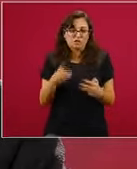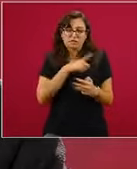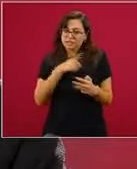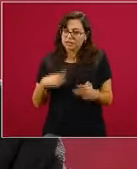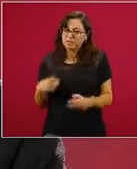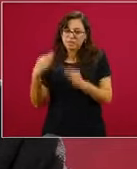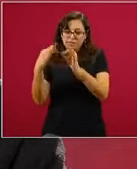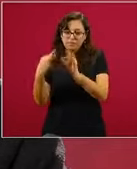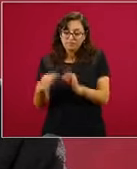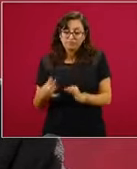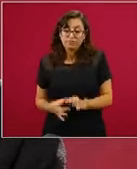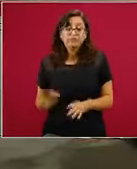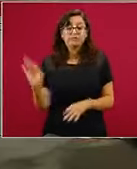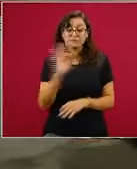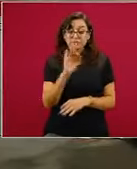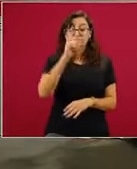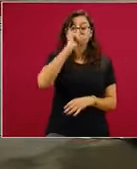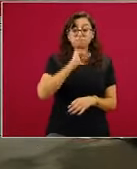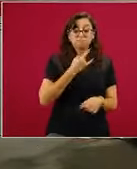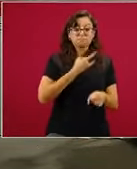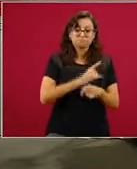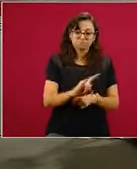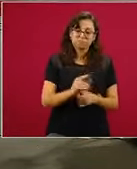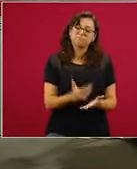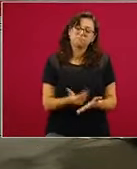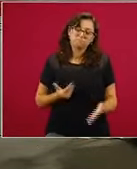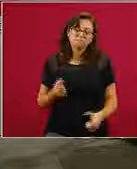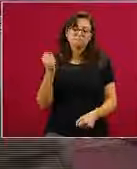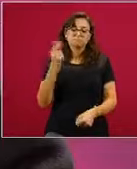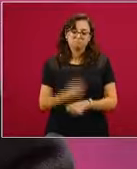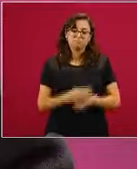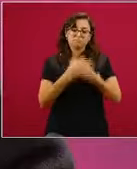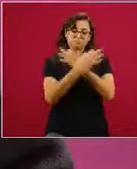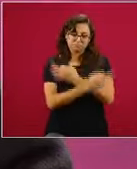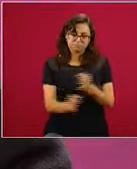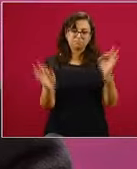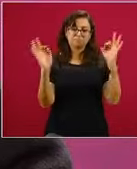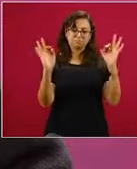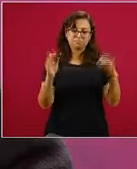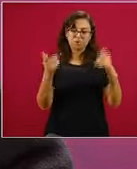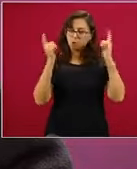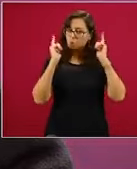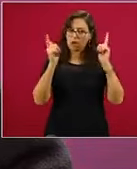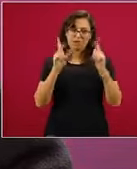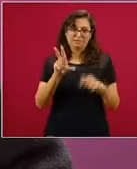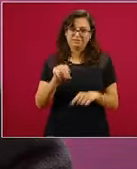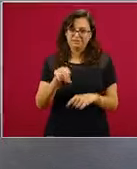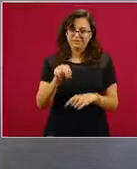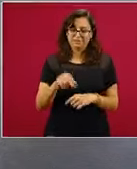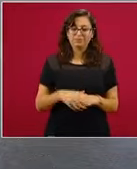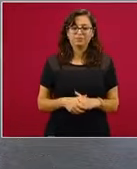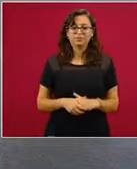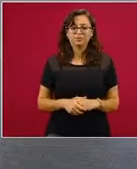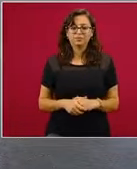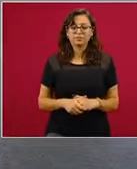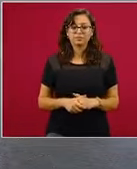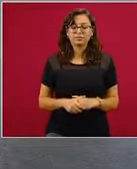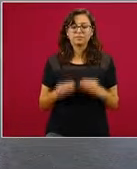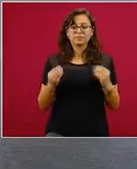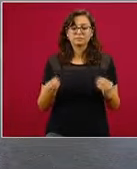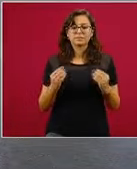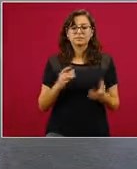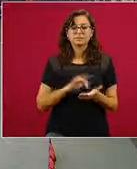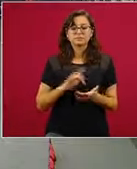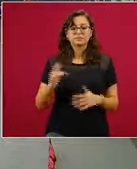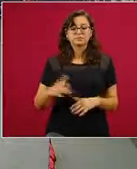que no la ocurra, pues desde luego comunicaremos oportunamente las adecuaciones en términos de calendarios. Muchas